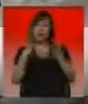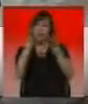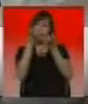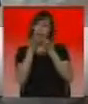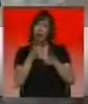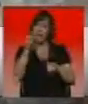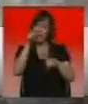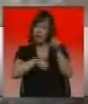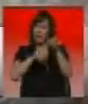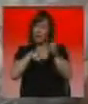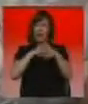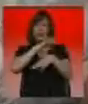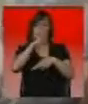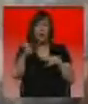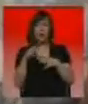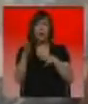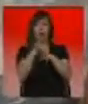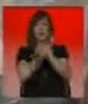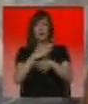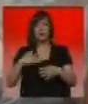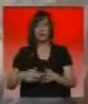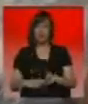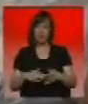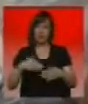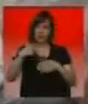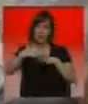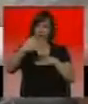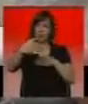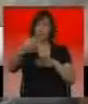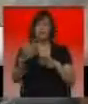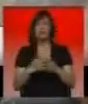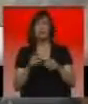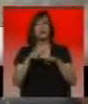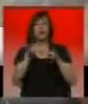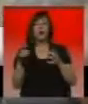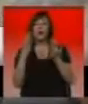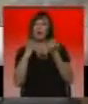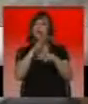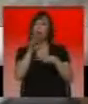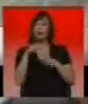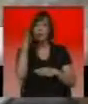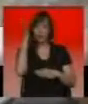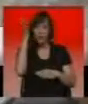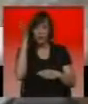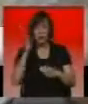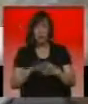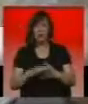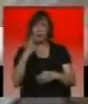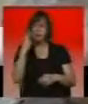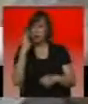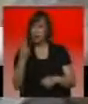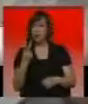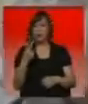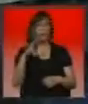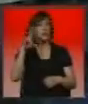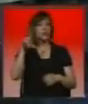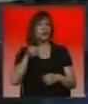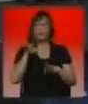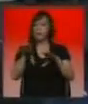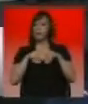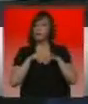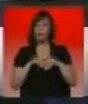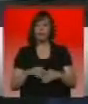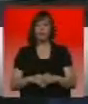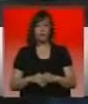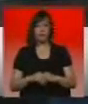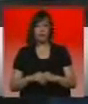que se ha avanzado en educación, y eso la red de maestros del magisterio está actualmente movilizado. No lo vamos a permitir. En la